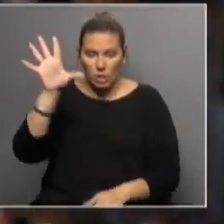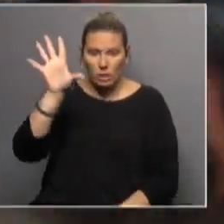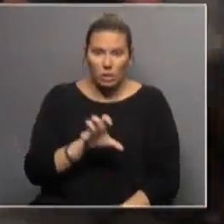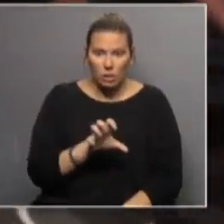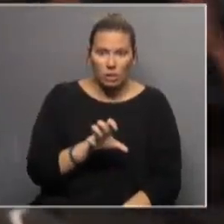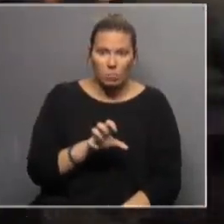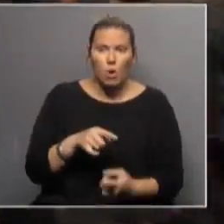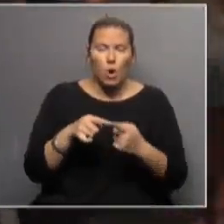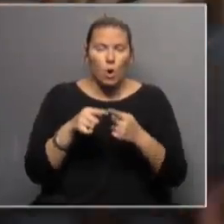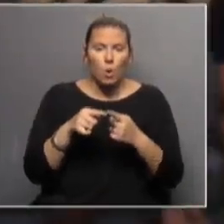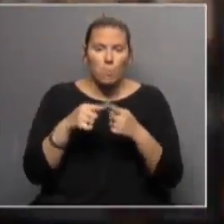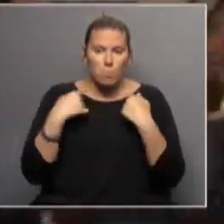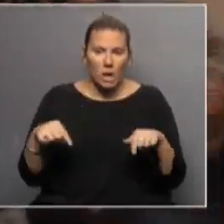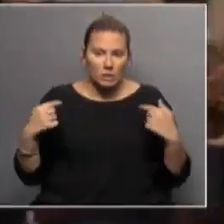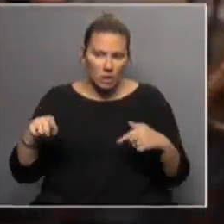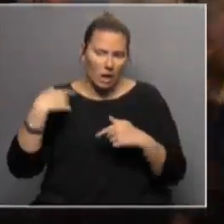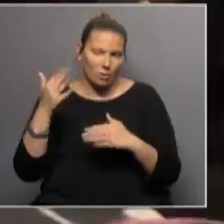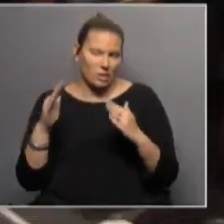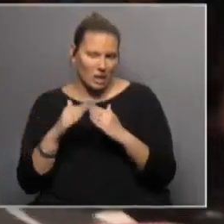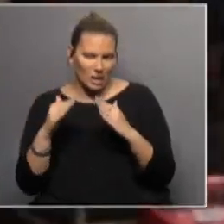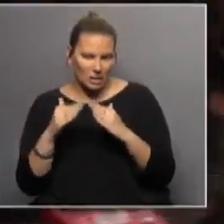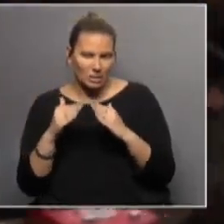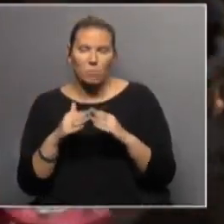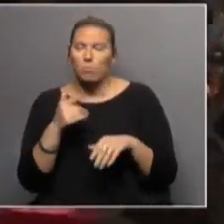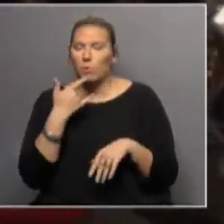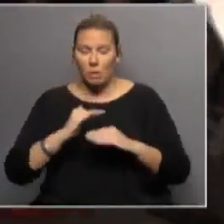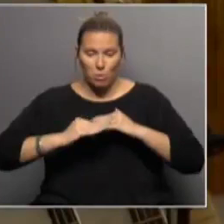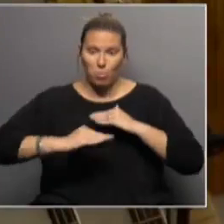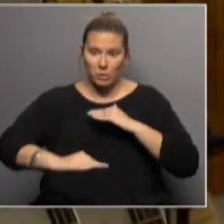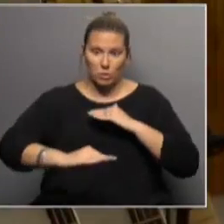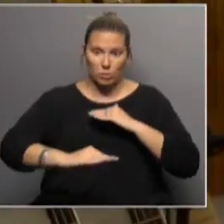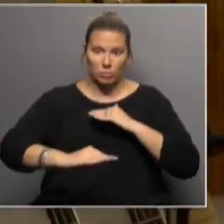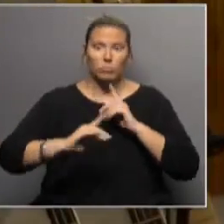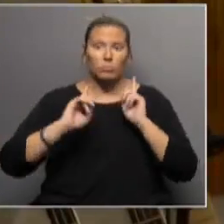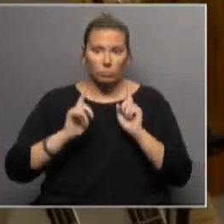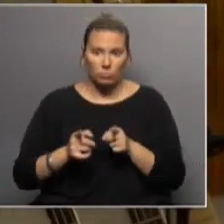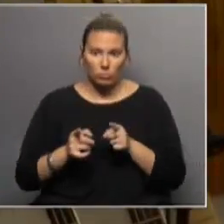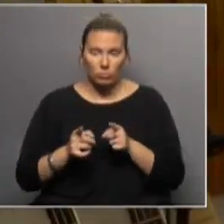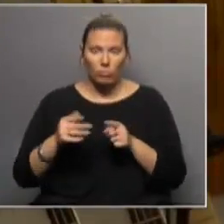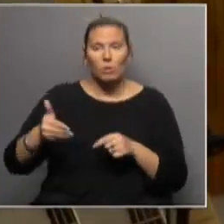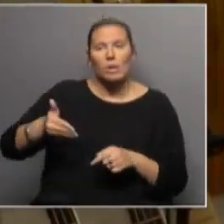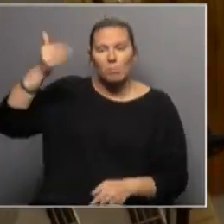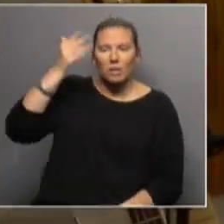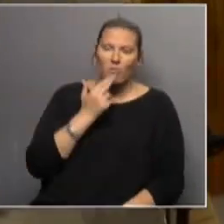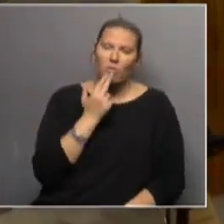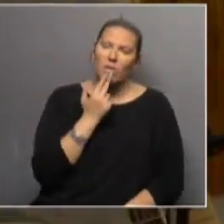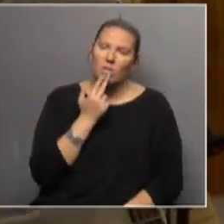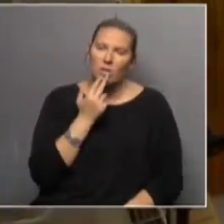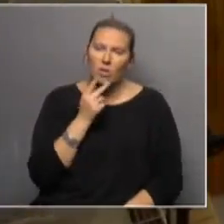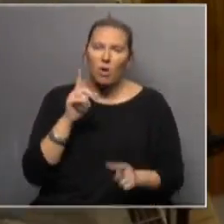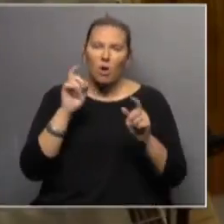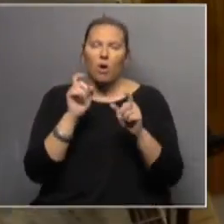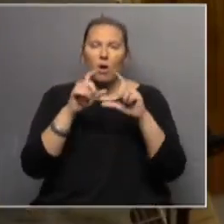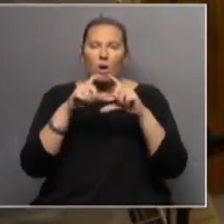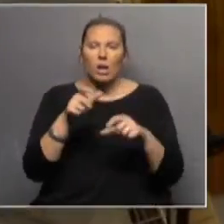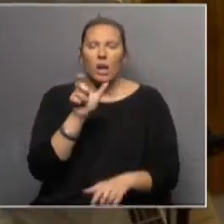un montón de materiales que teníamos en la otra casa, como por ejemplo el piso, también una pared de vidrio que tenemos ahí con ladrillos de vidrio que